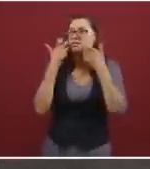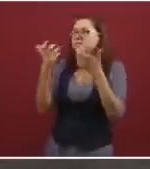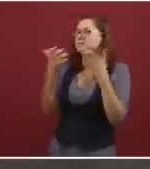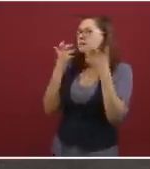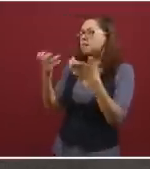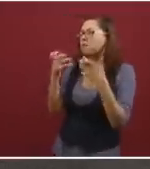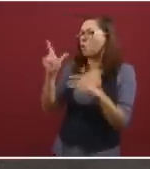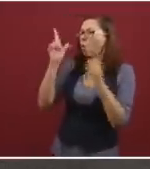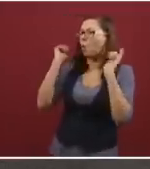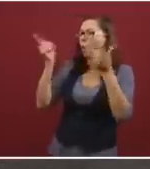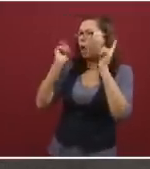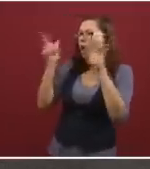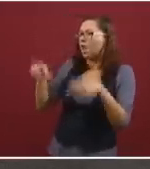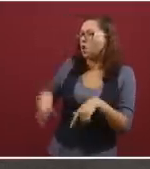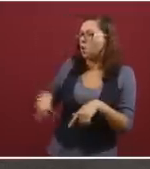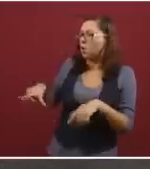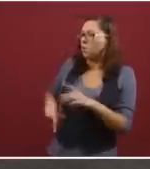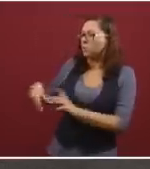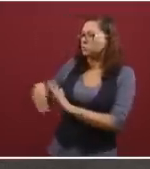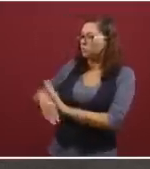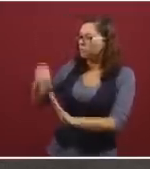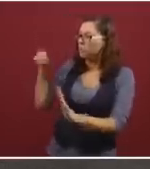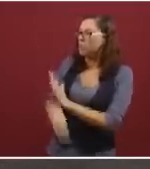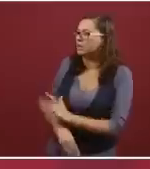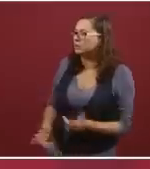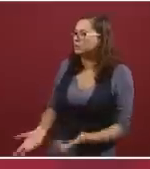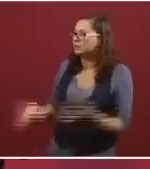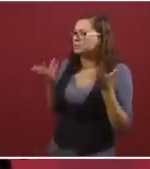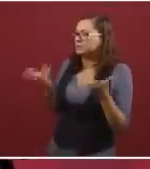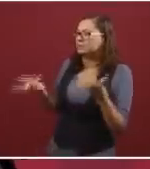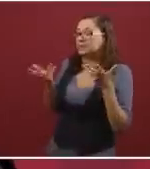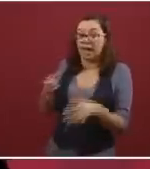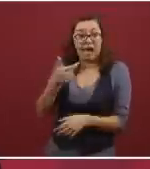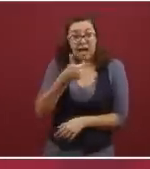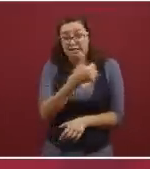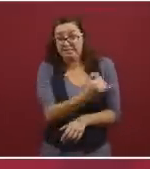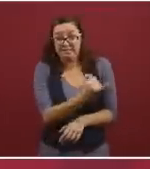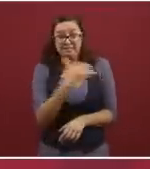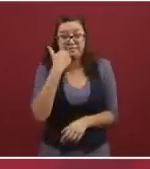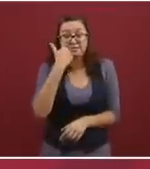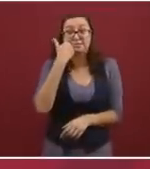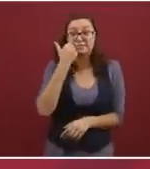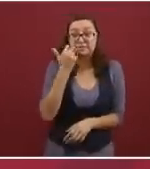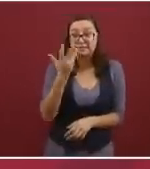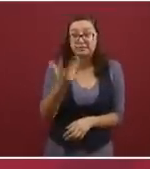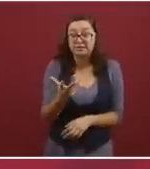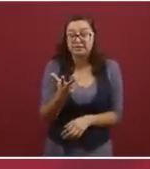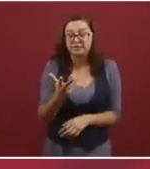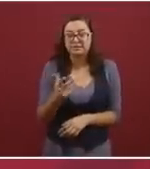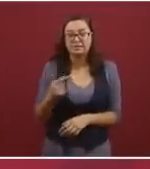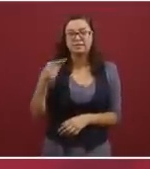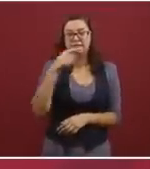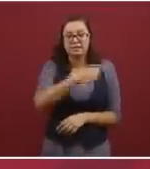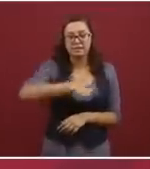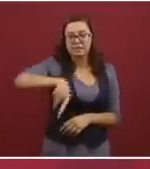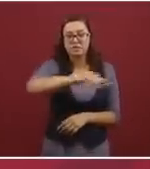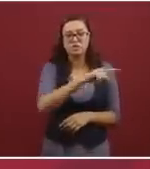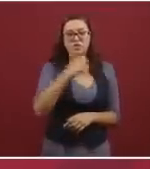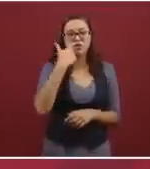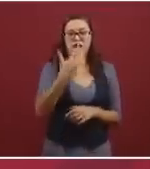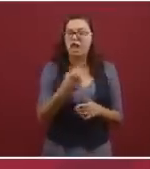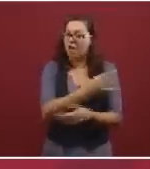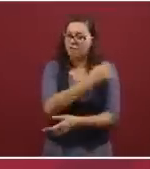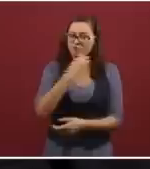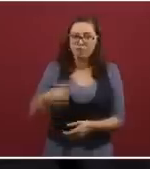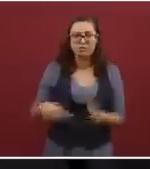para sacar la banderita de que es bueno el neoliberalismo